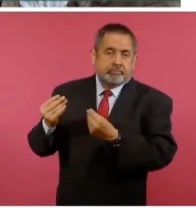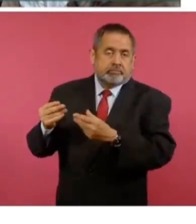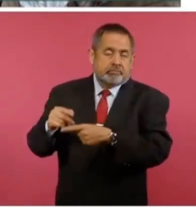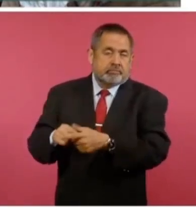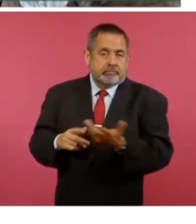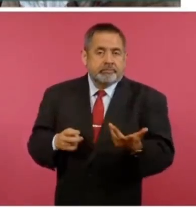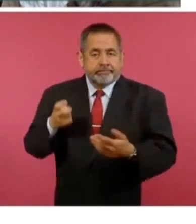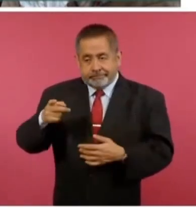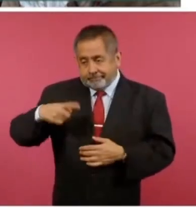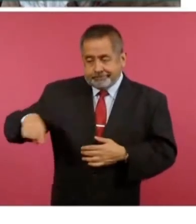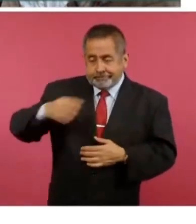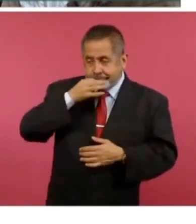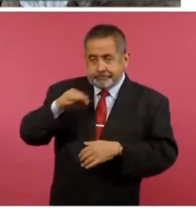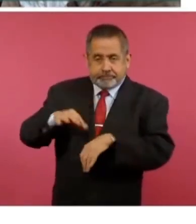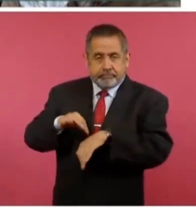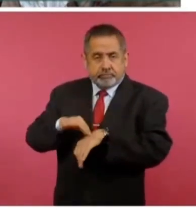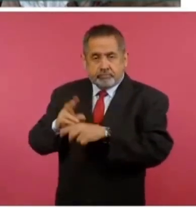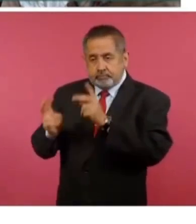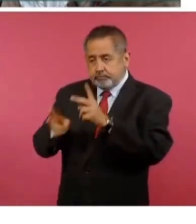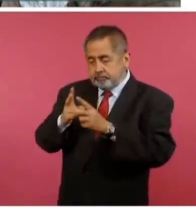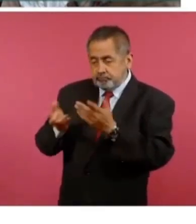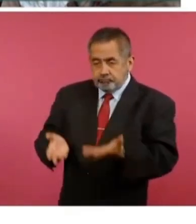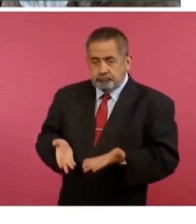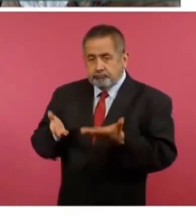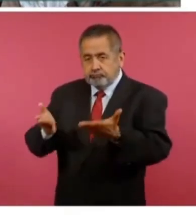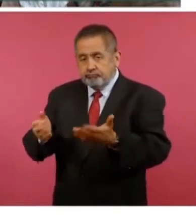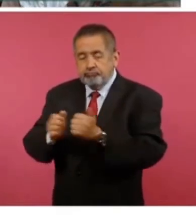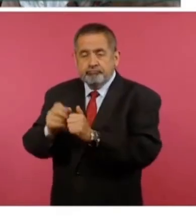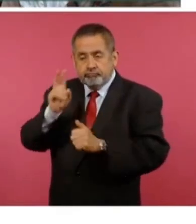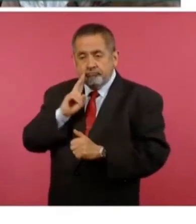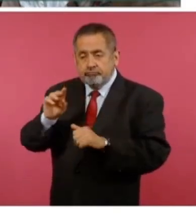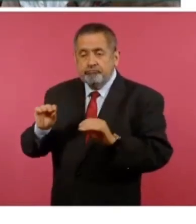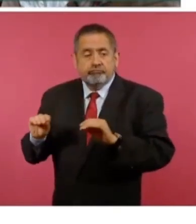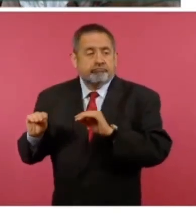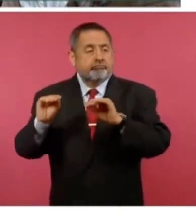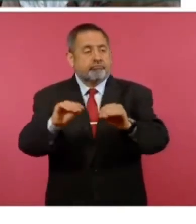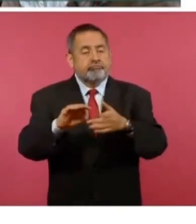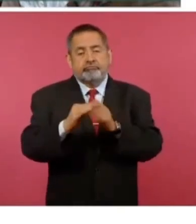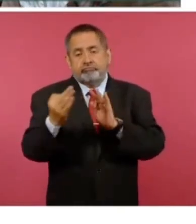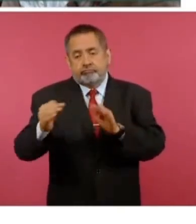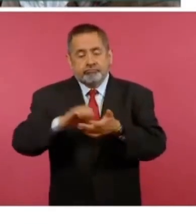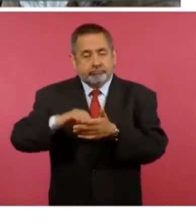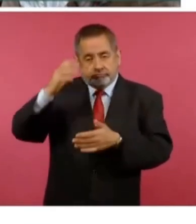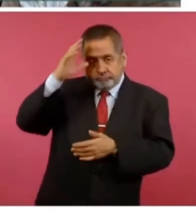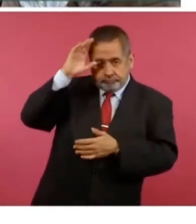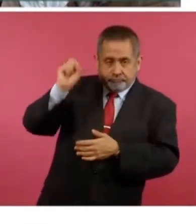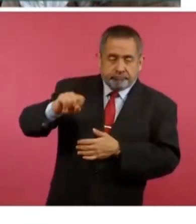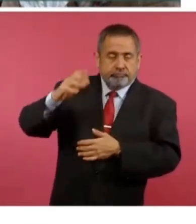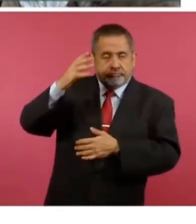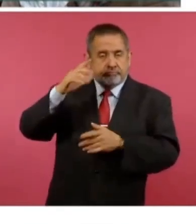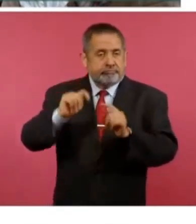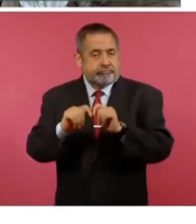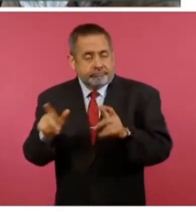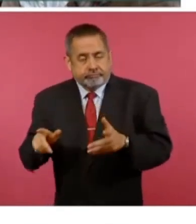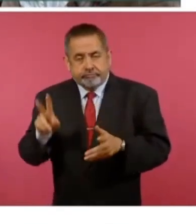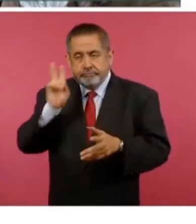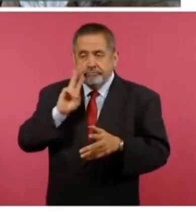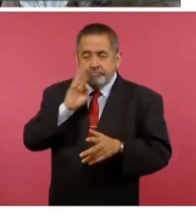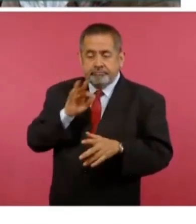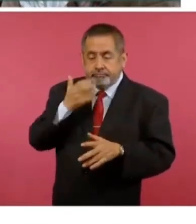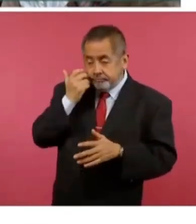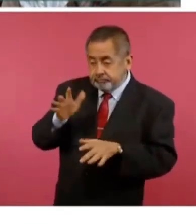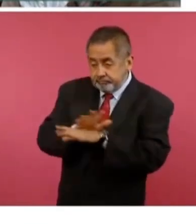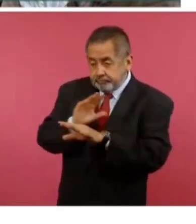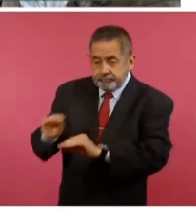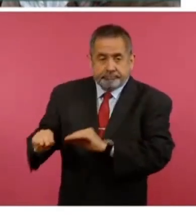a esos médicos vamos a también ofertarles en zonas cercanas como Morelos, Tlaxcala, también plazas